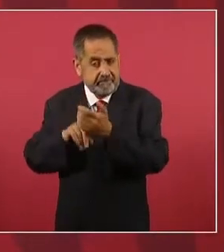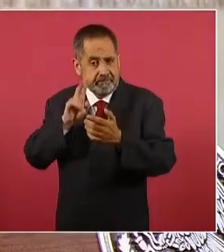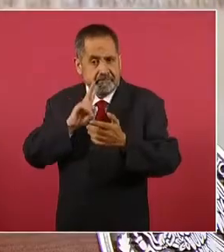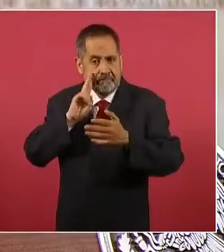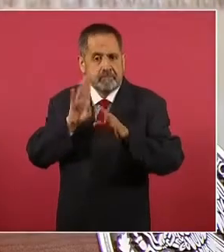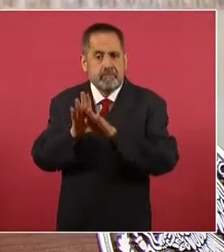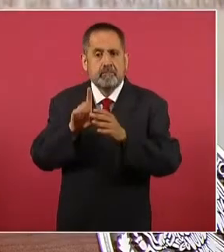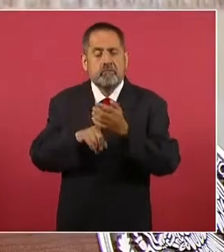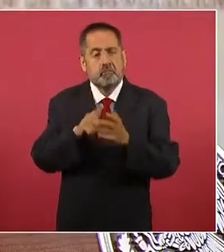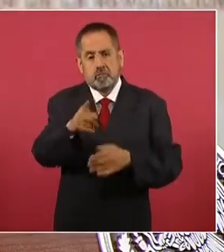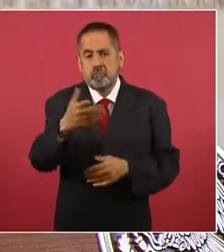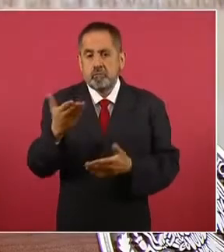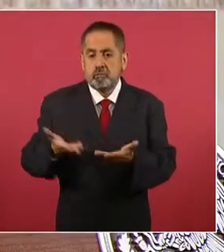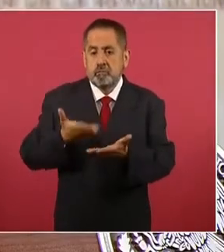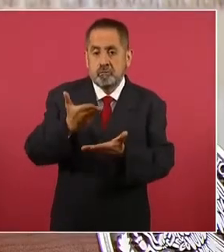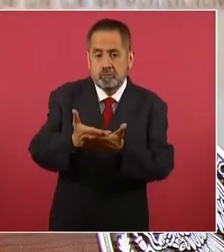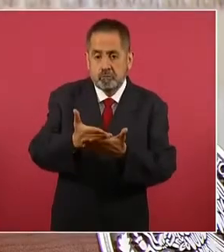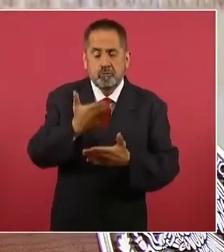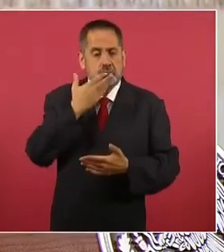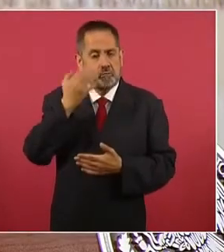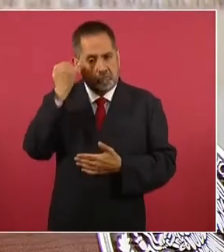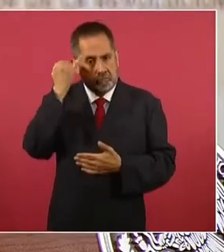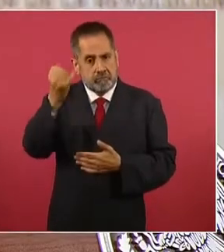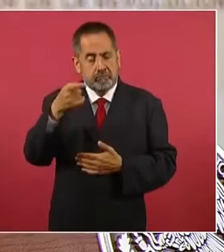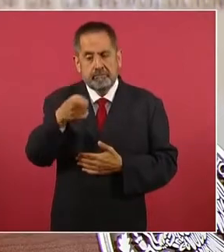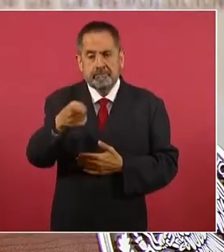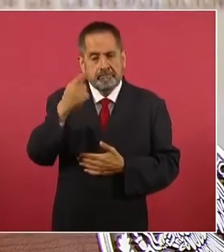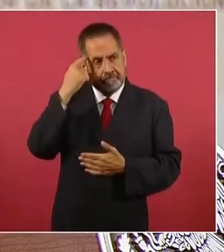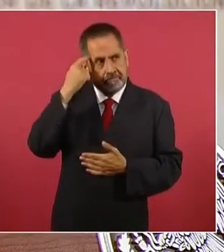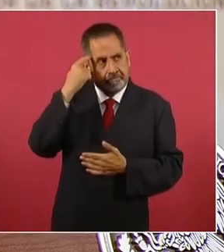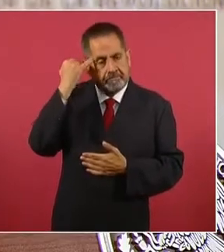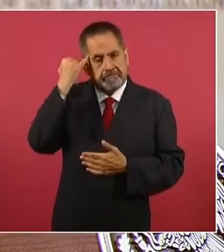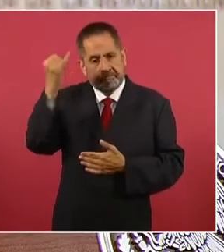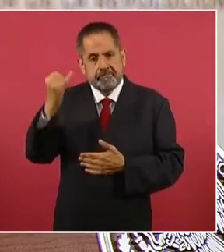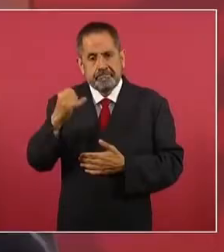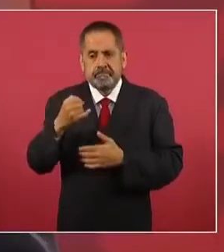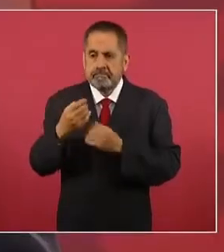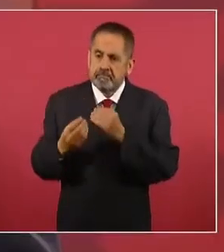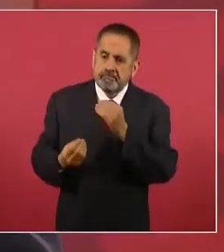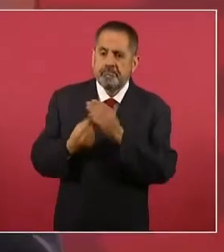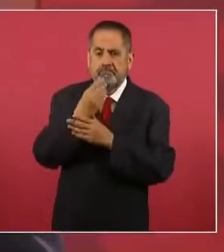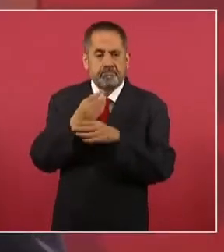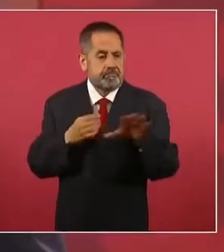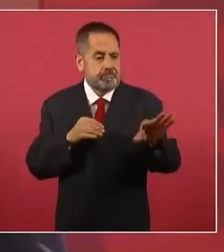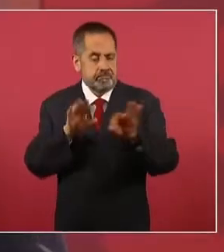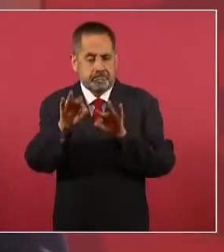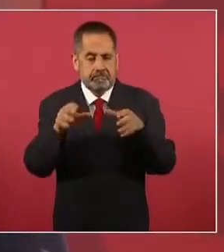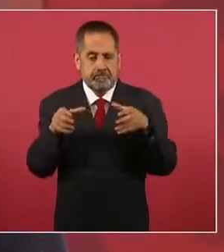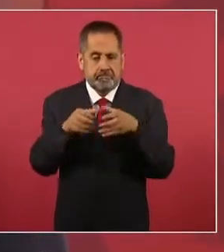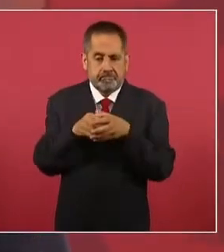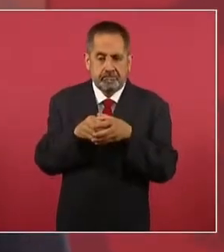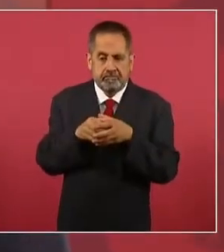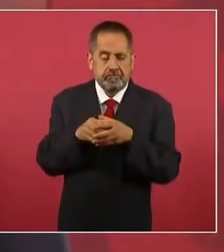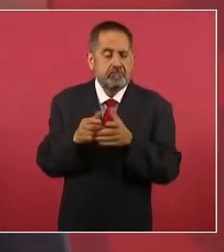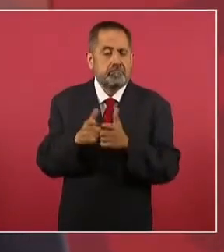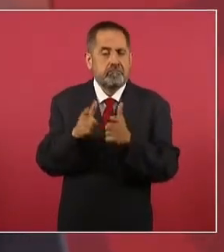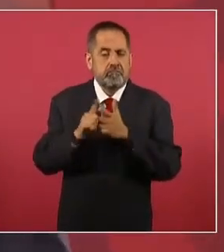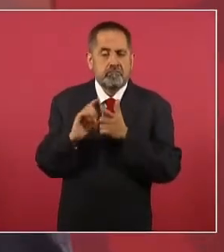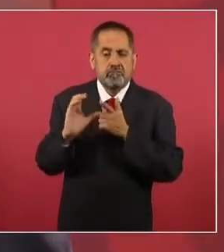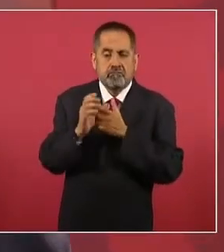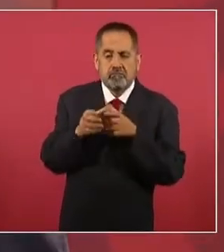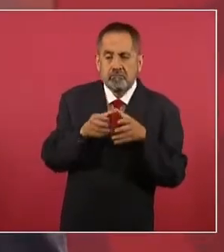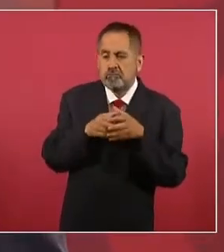Y es buena tu propuesta, lo de la creación de una comisión